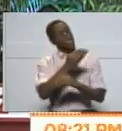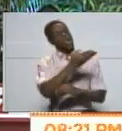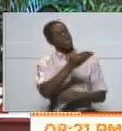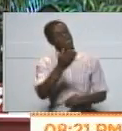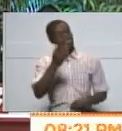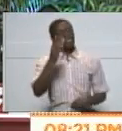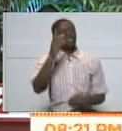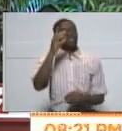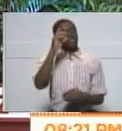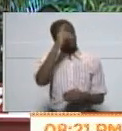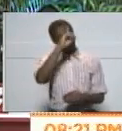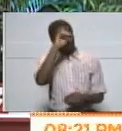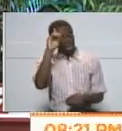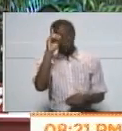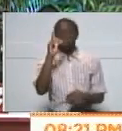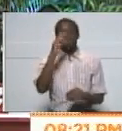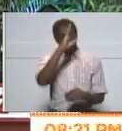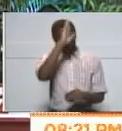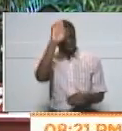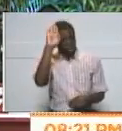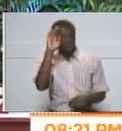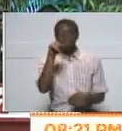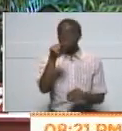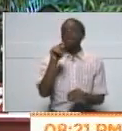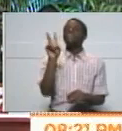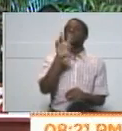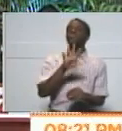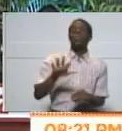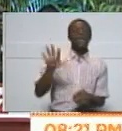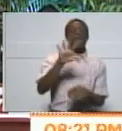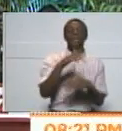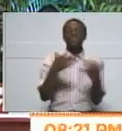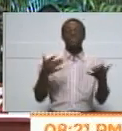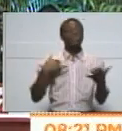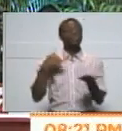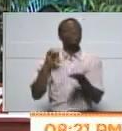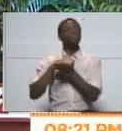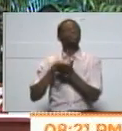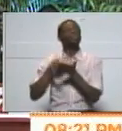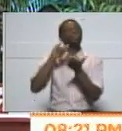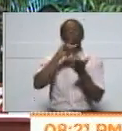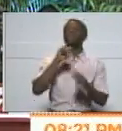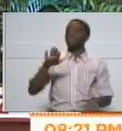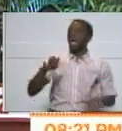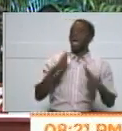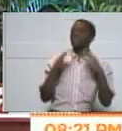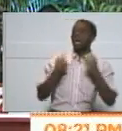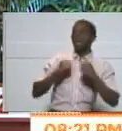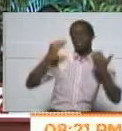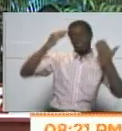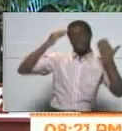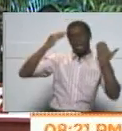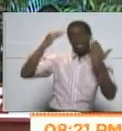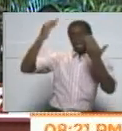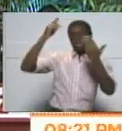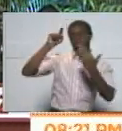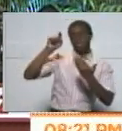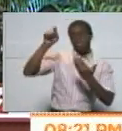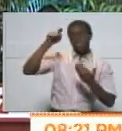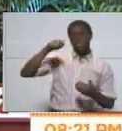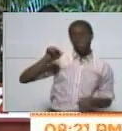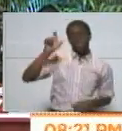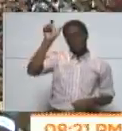al pueblo de Venezuela. Ya nos encontramos en el aeropuerto para regresar al país. Suátegui para ti.